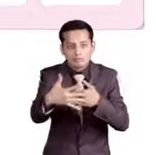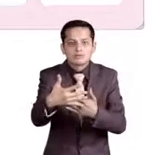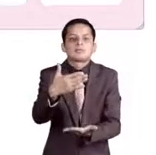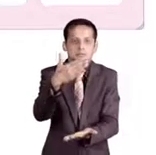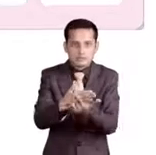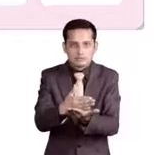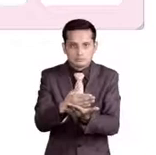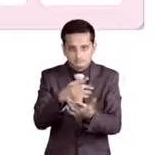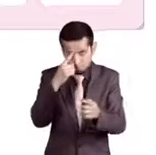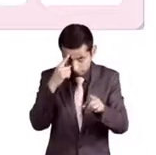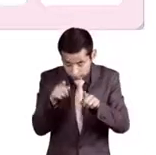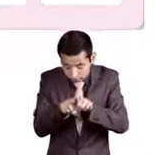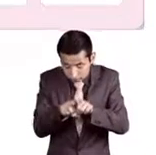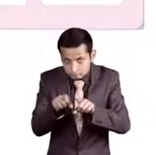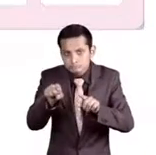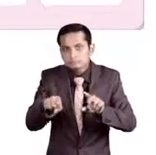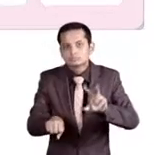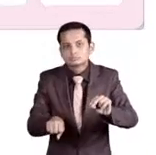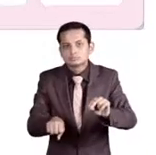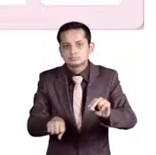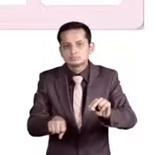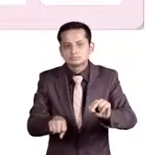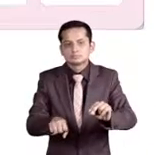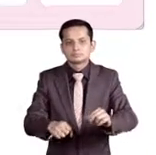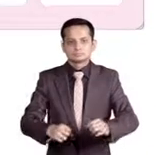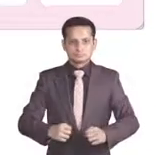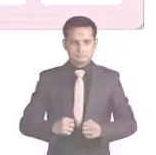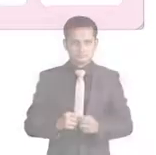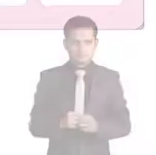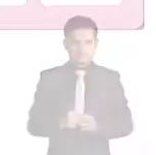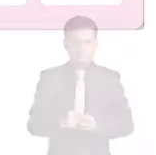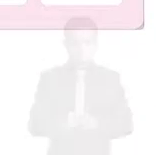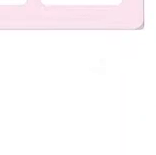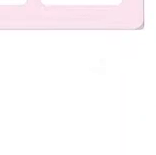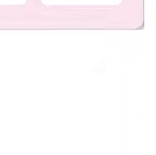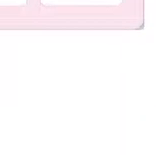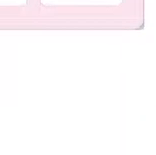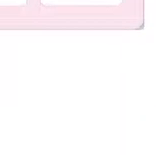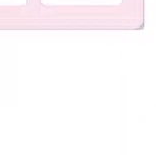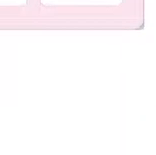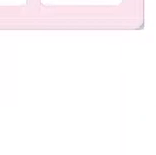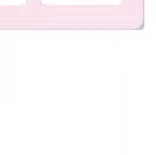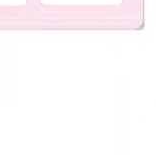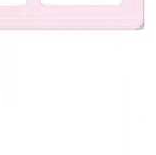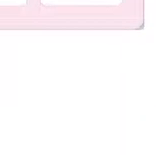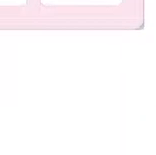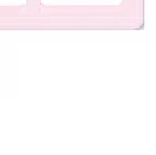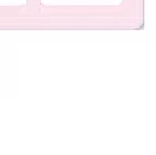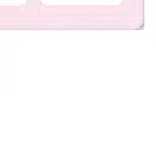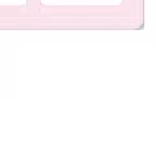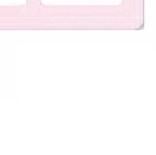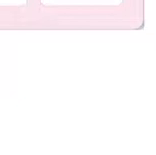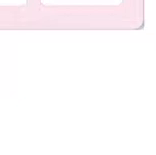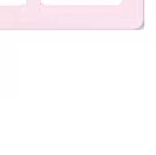corresponde, pudiendo ser el caso, anticipar la terminación de sus periodos de acuerdo al Anexo 3?